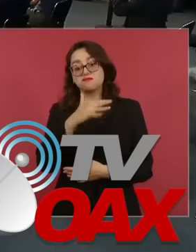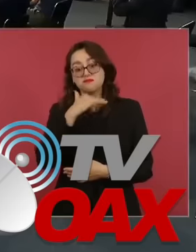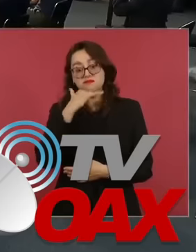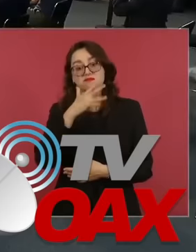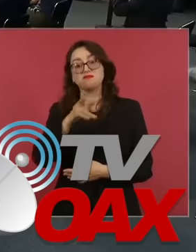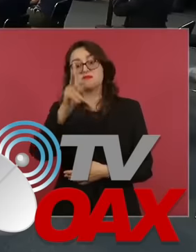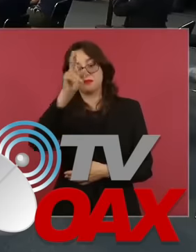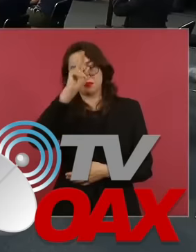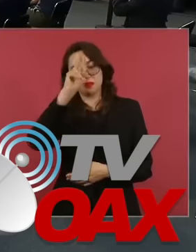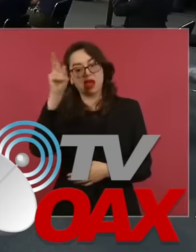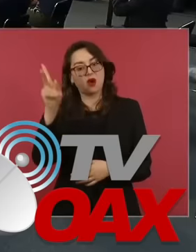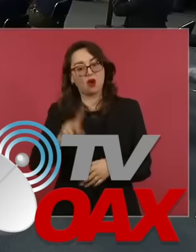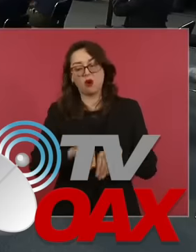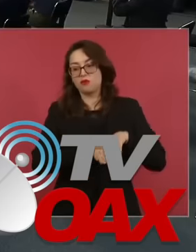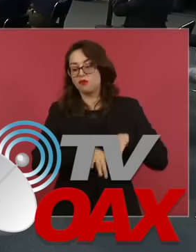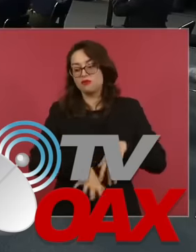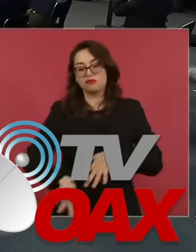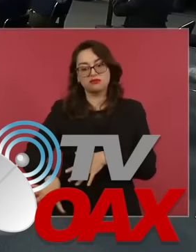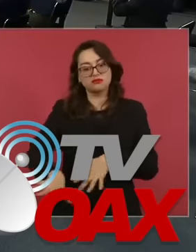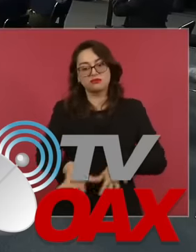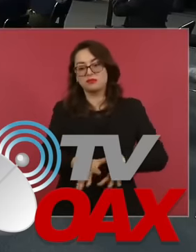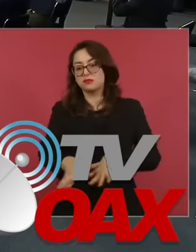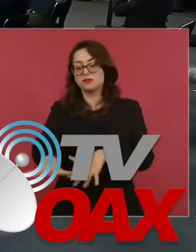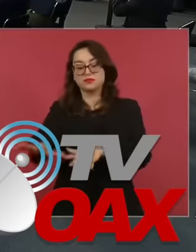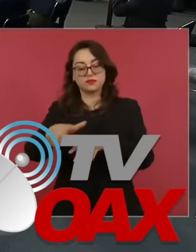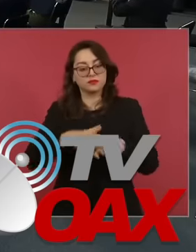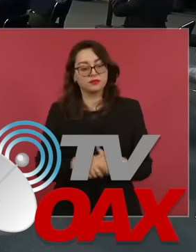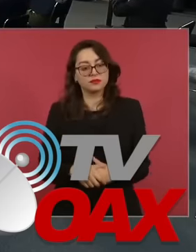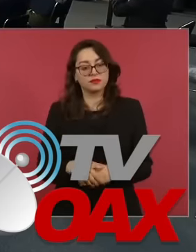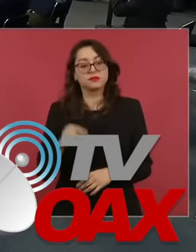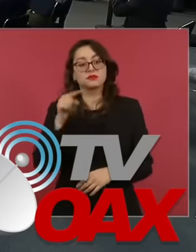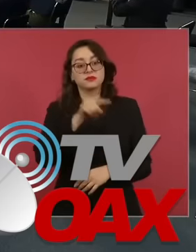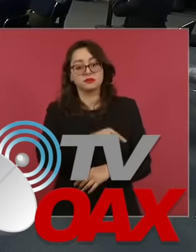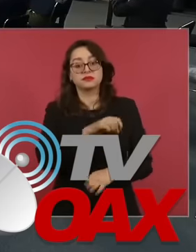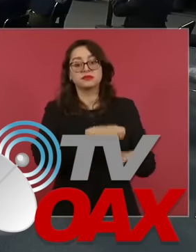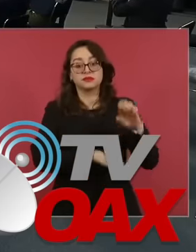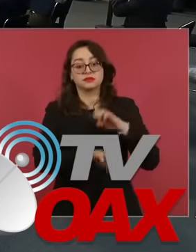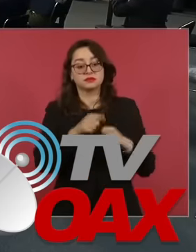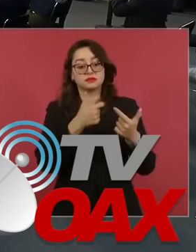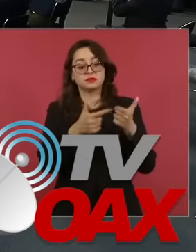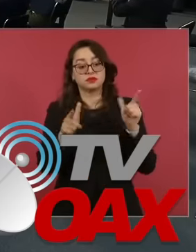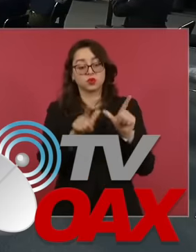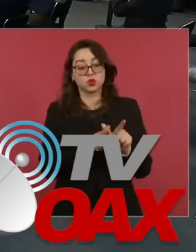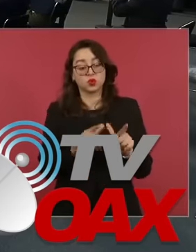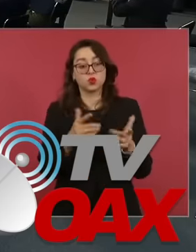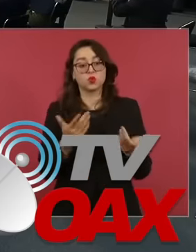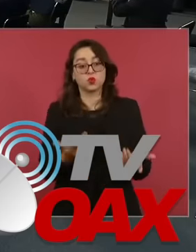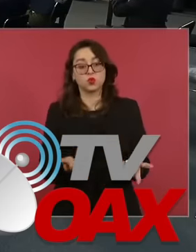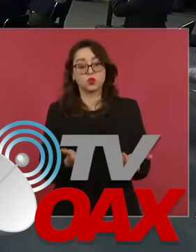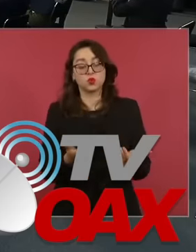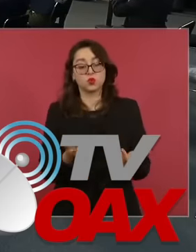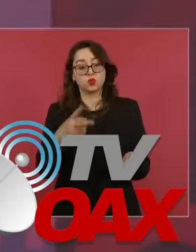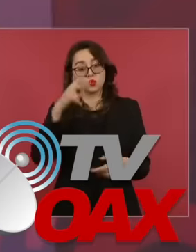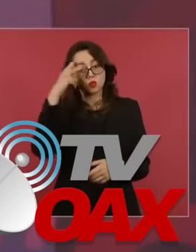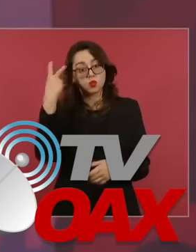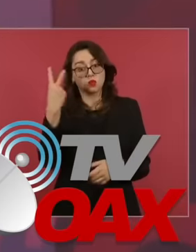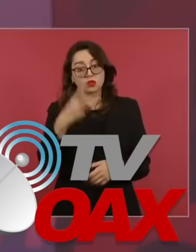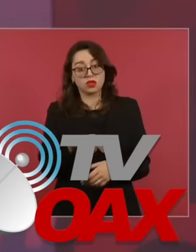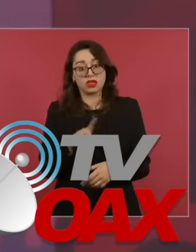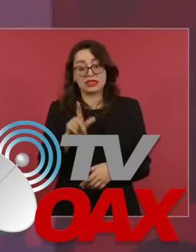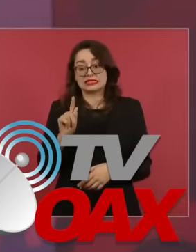Y por eso hablaba de que a Grupo México le entregan 73 cajas de